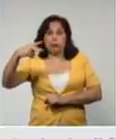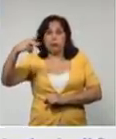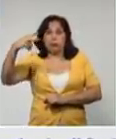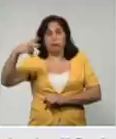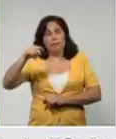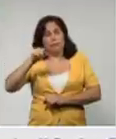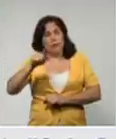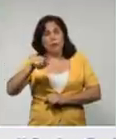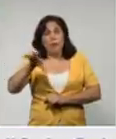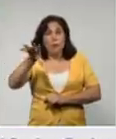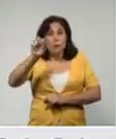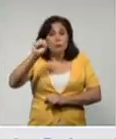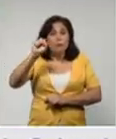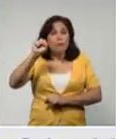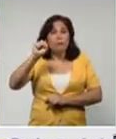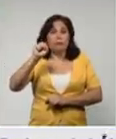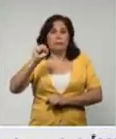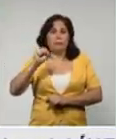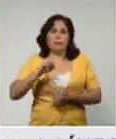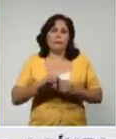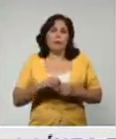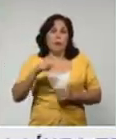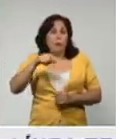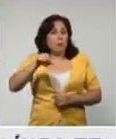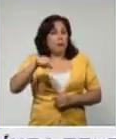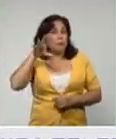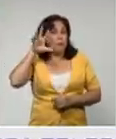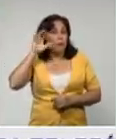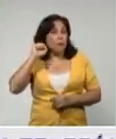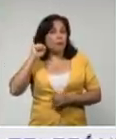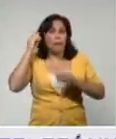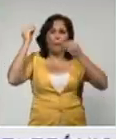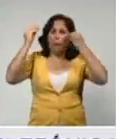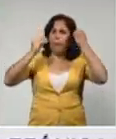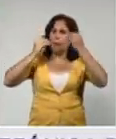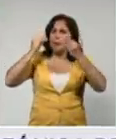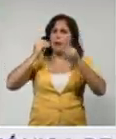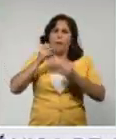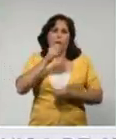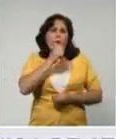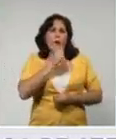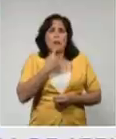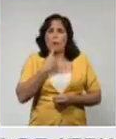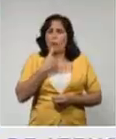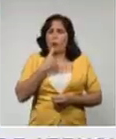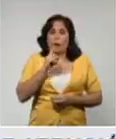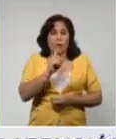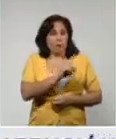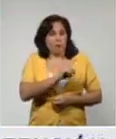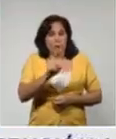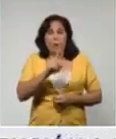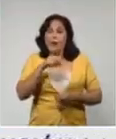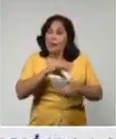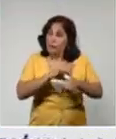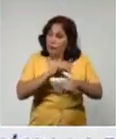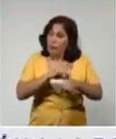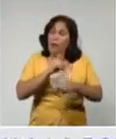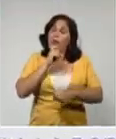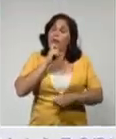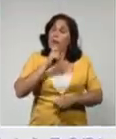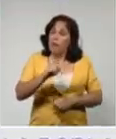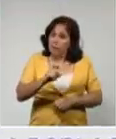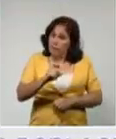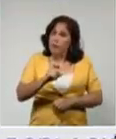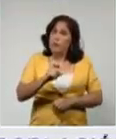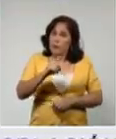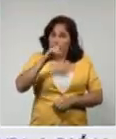reflejo para que no se siga pensando que esta es una enfermedad que no mata, que